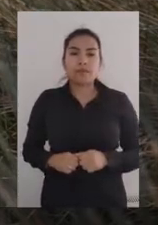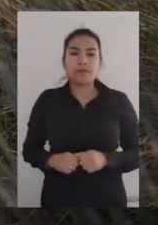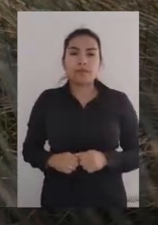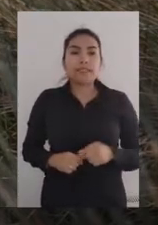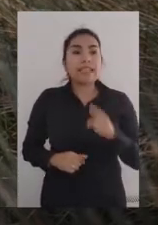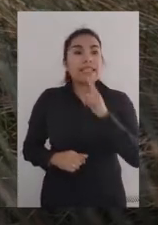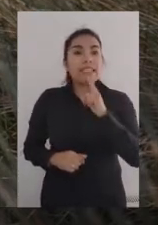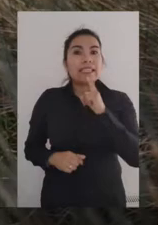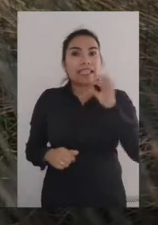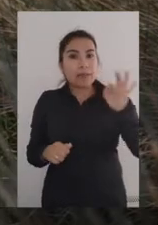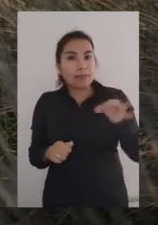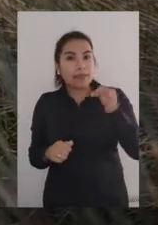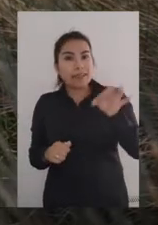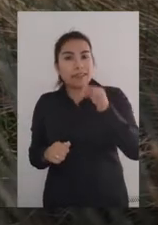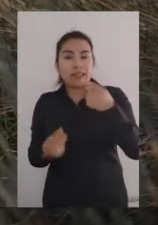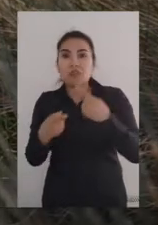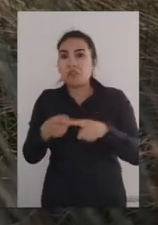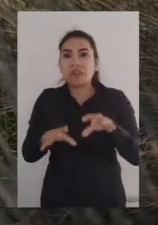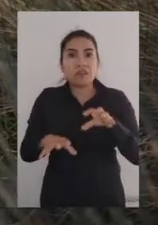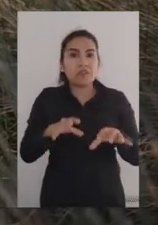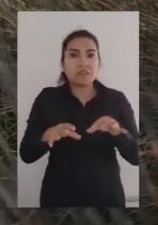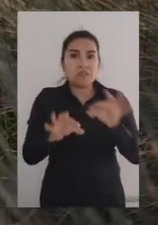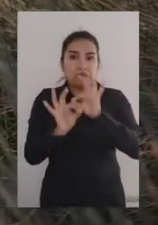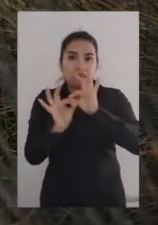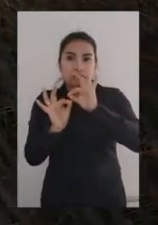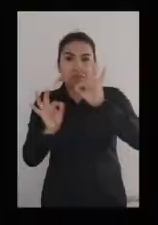tendríamos que tejer con un alambre